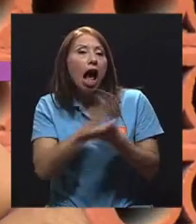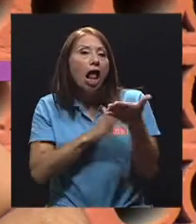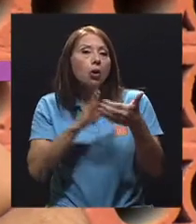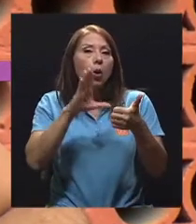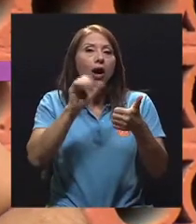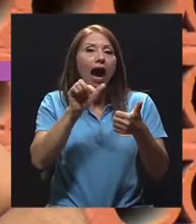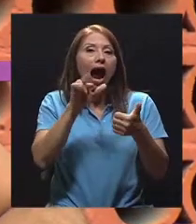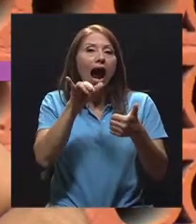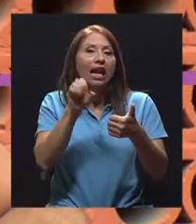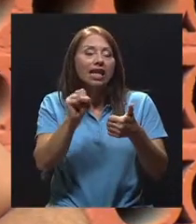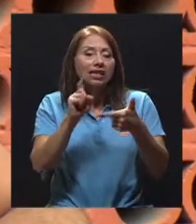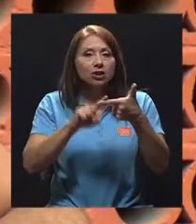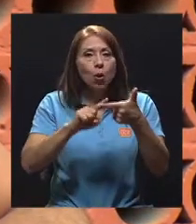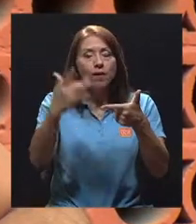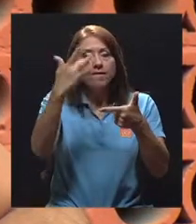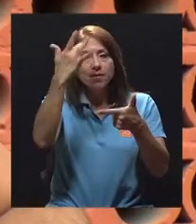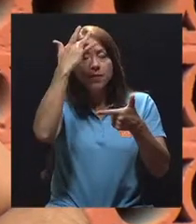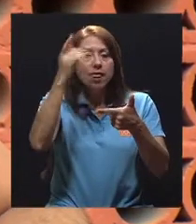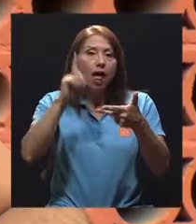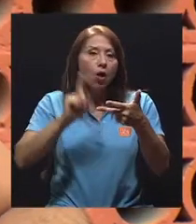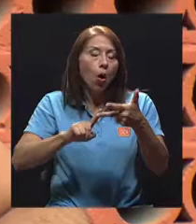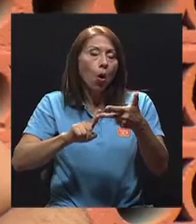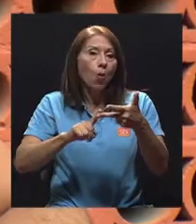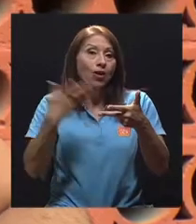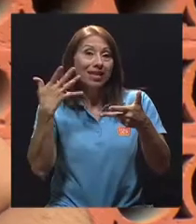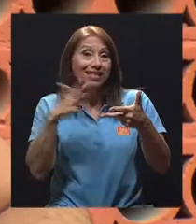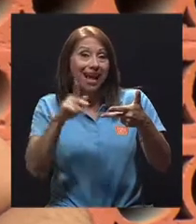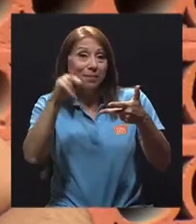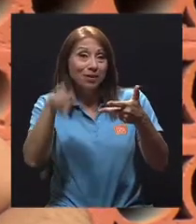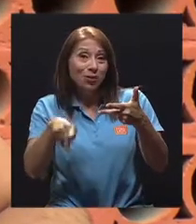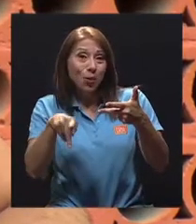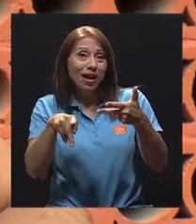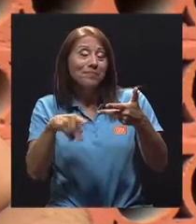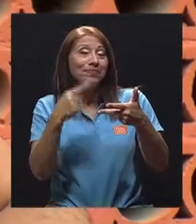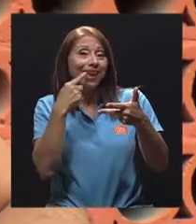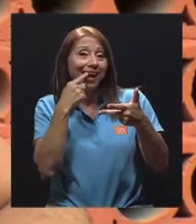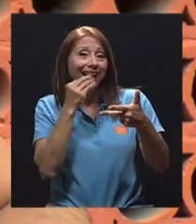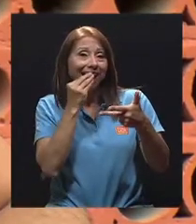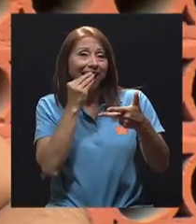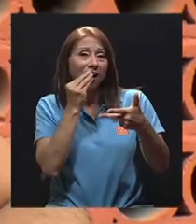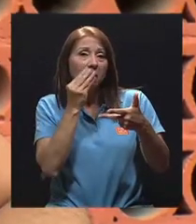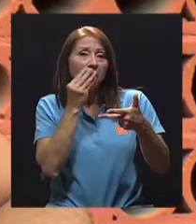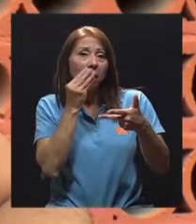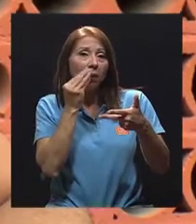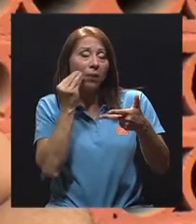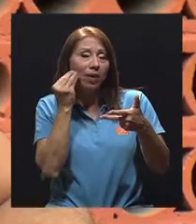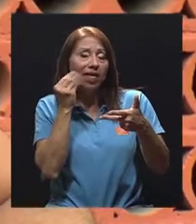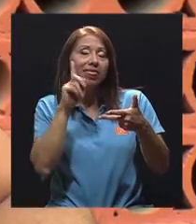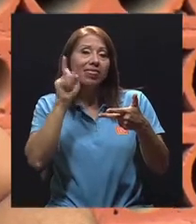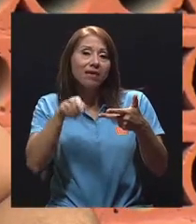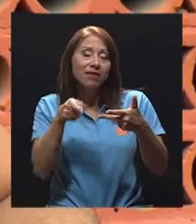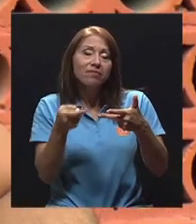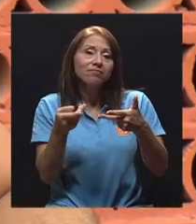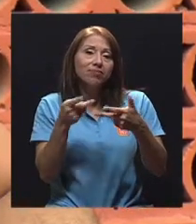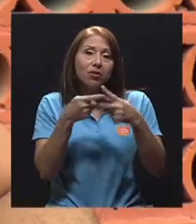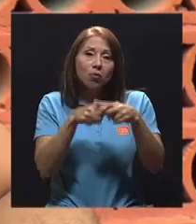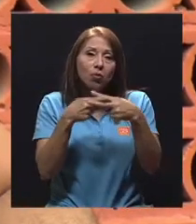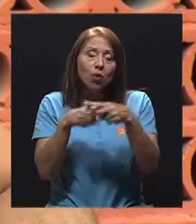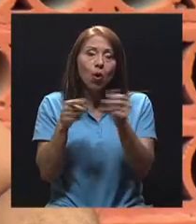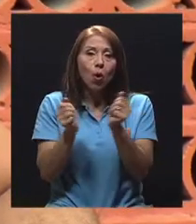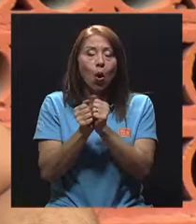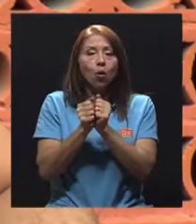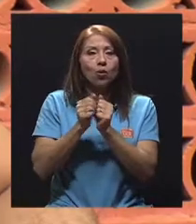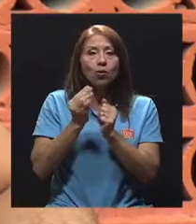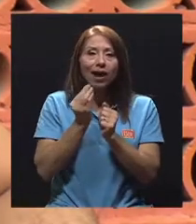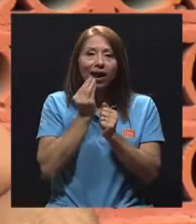una caries, si es por una enfermedad o si es porque ya él desgastó esta estructura del esmalte y hay que reponerla, ¿verdad?